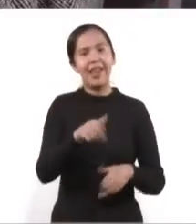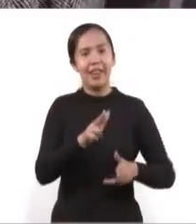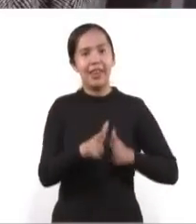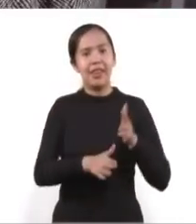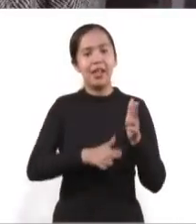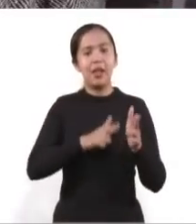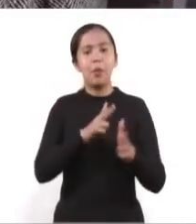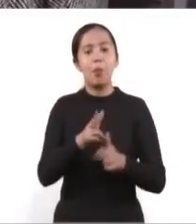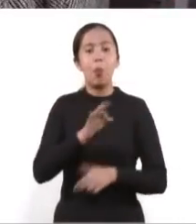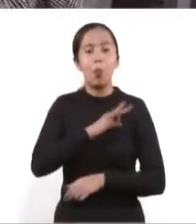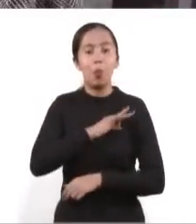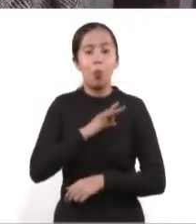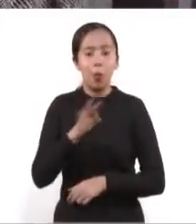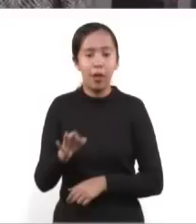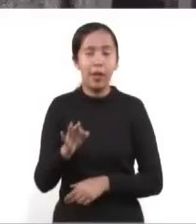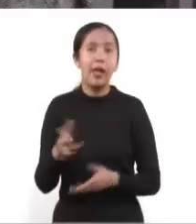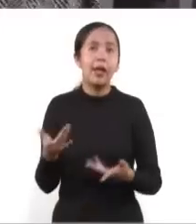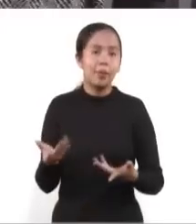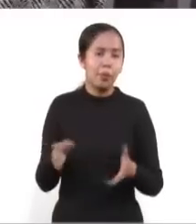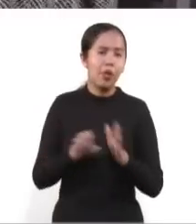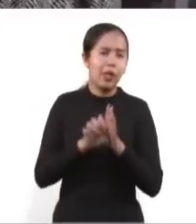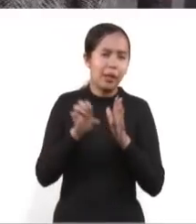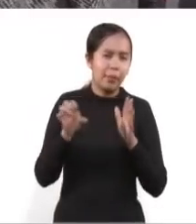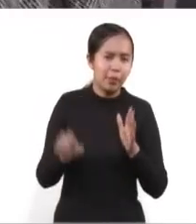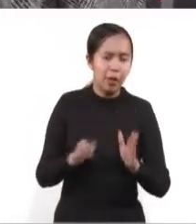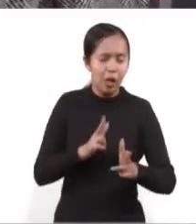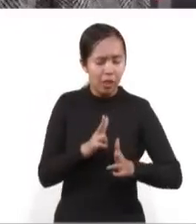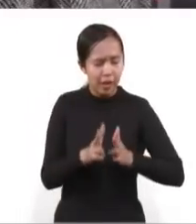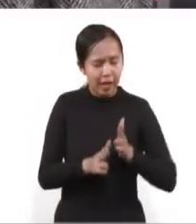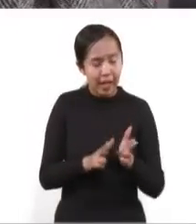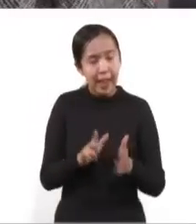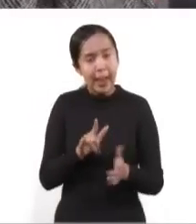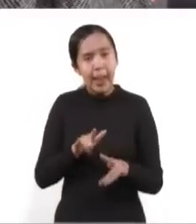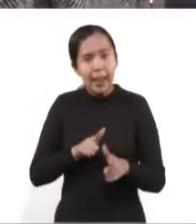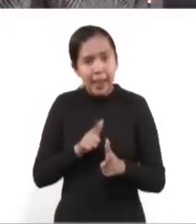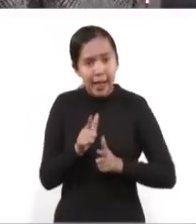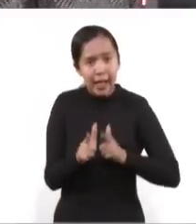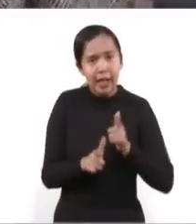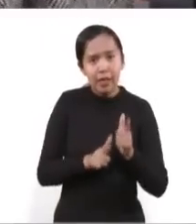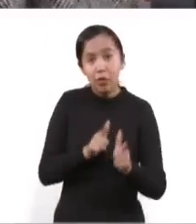baja velocidad para desalojar gente si fuera necesario. Son